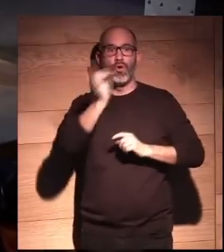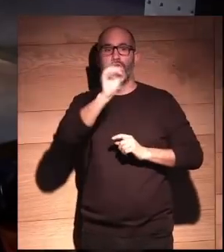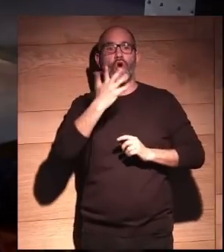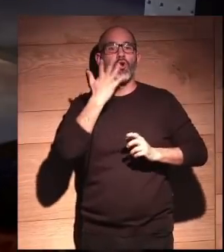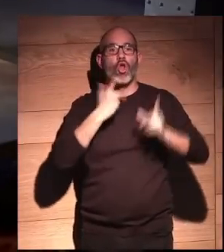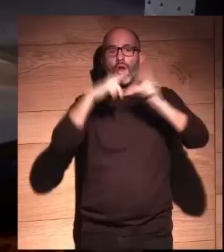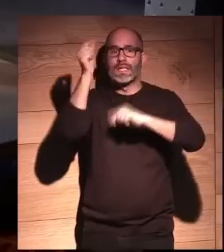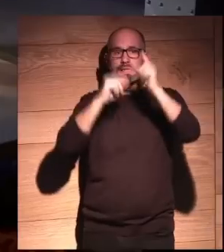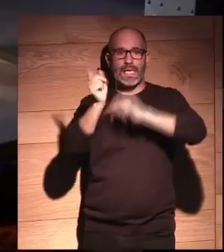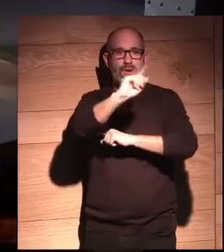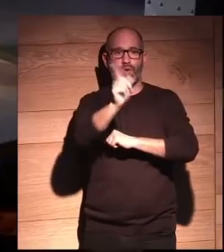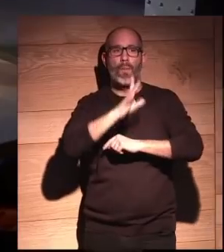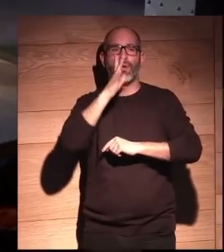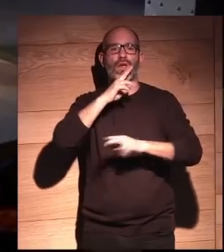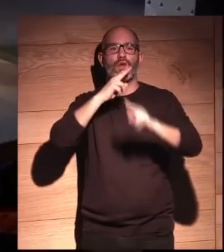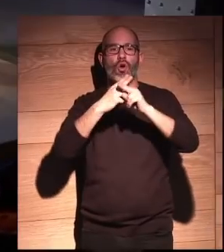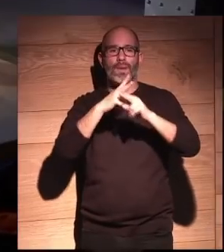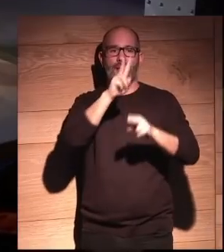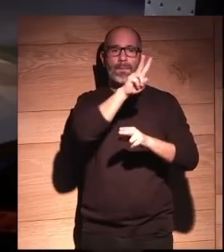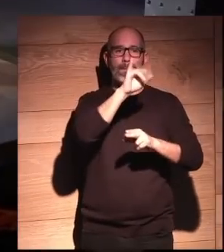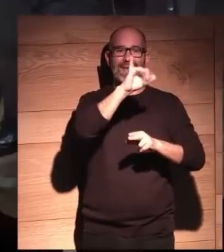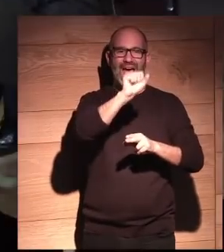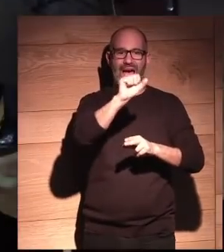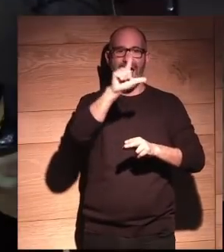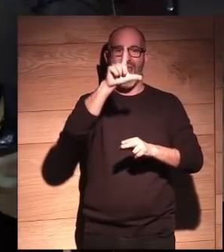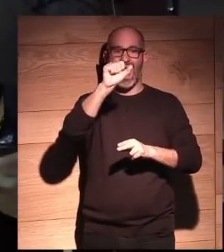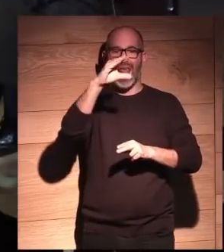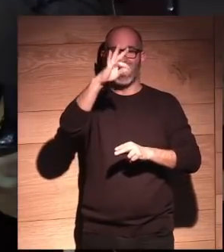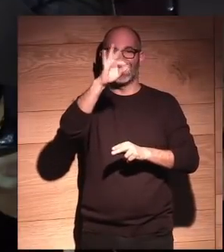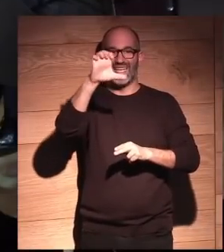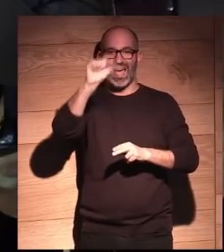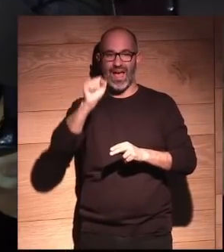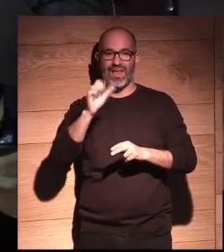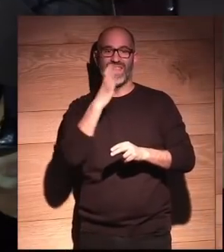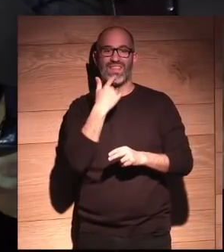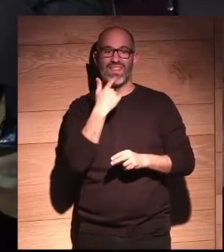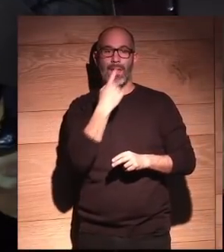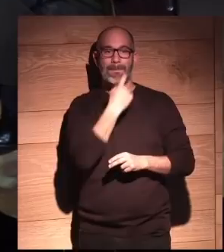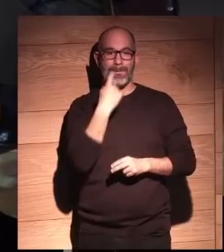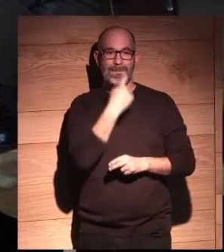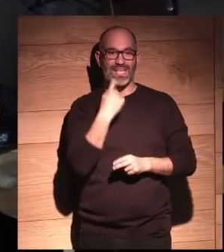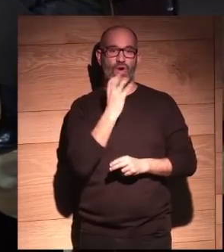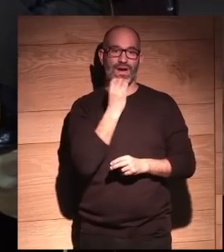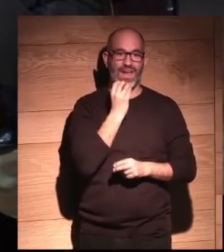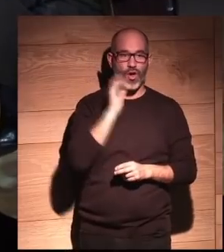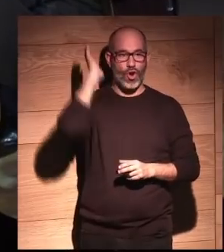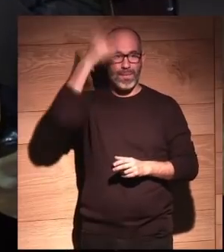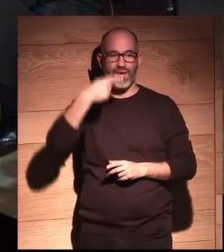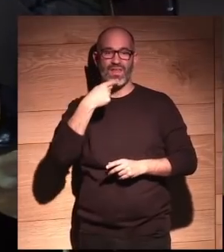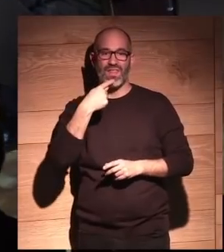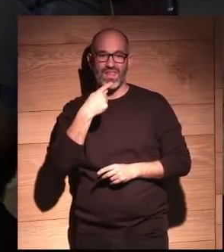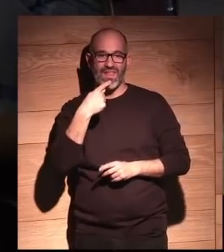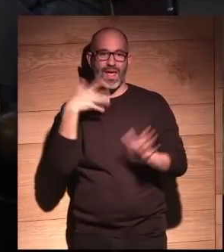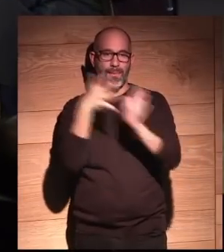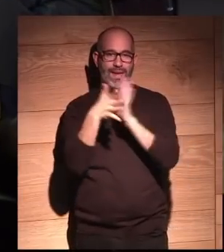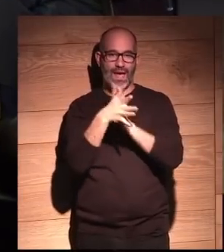de las estrellas. ¿Y por qué se llama vía láctea? Pues tiene que ver con el mito con el que explicaron los griegos y los romanos el origen de la vía láctea,